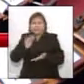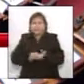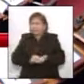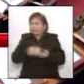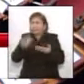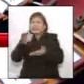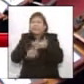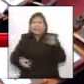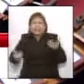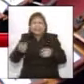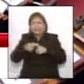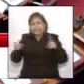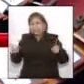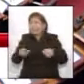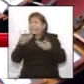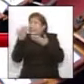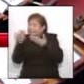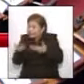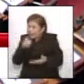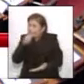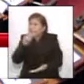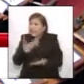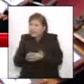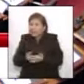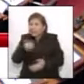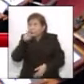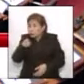¿Qué diferencia hay? O sea, está bien.